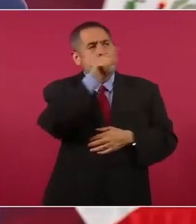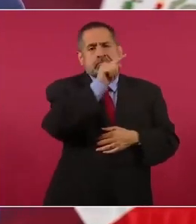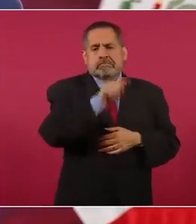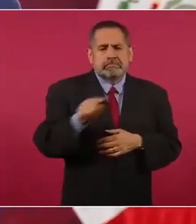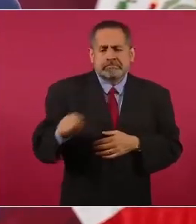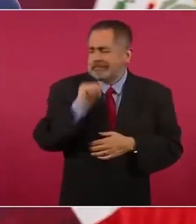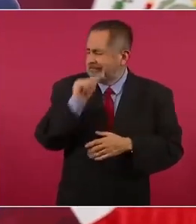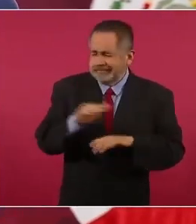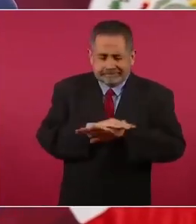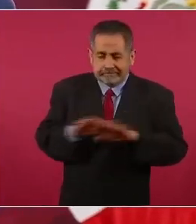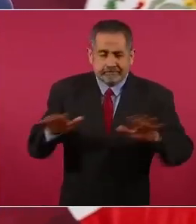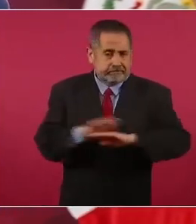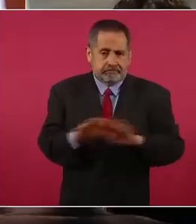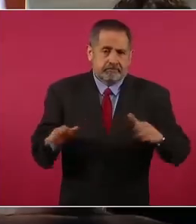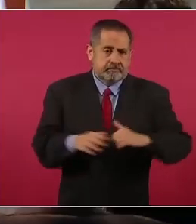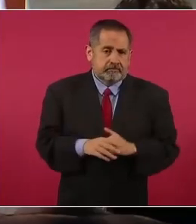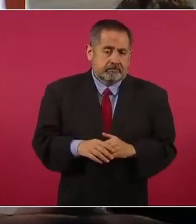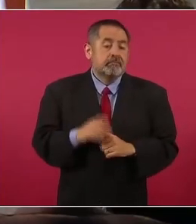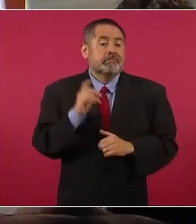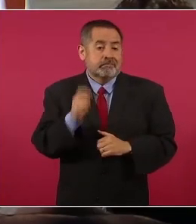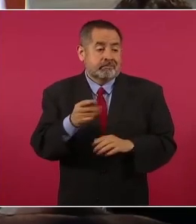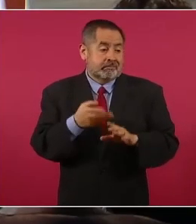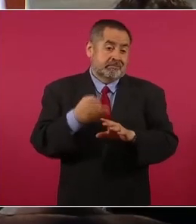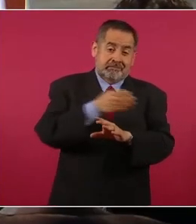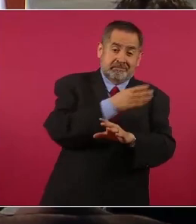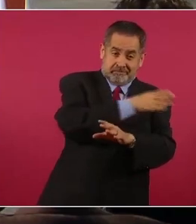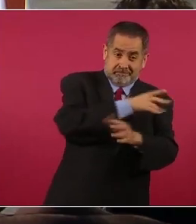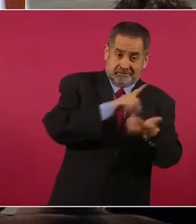porque ha significado,